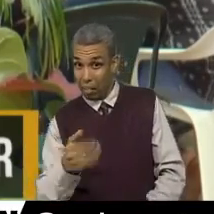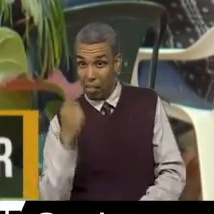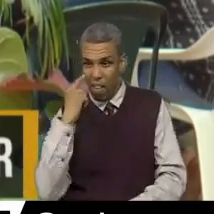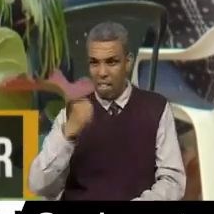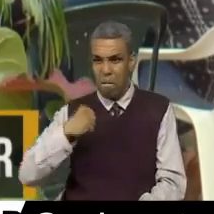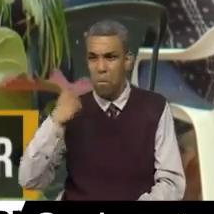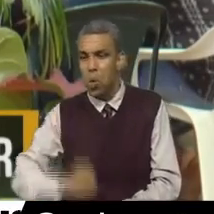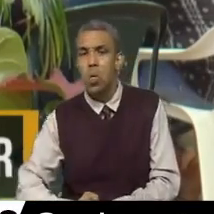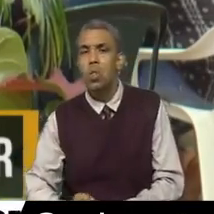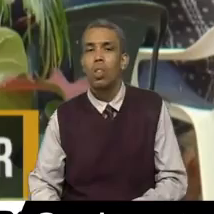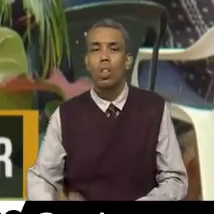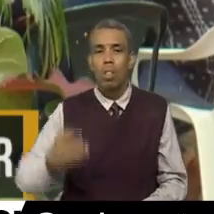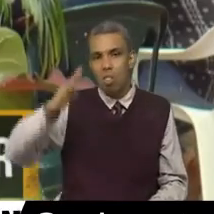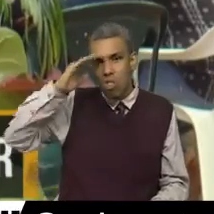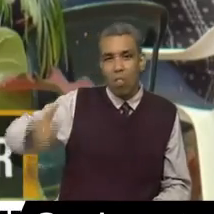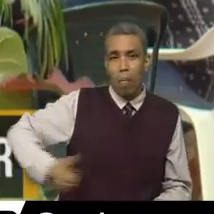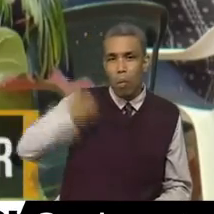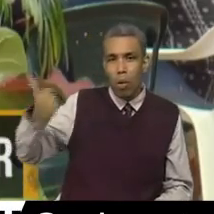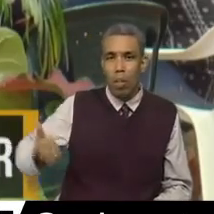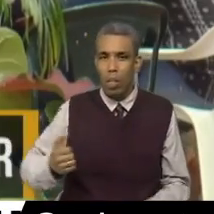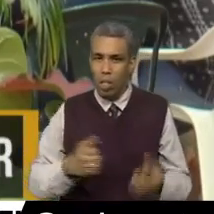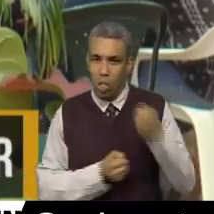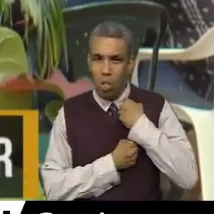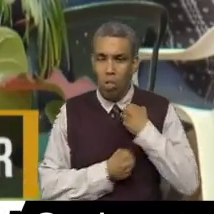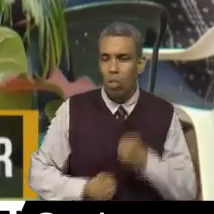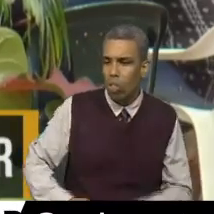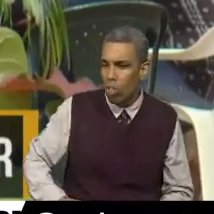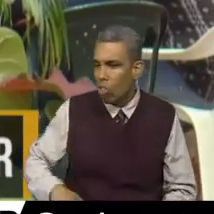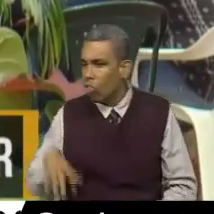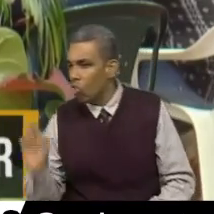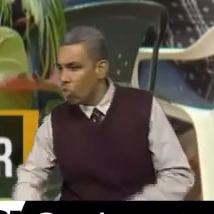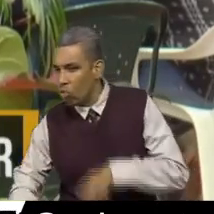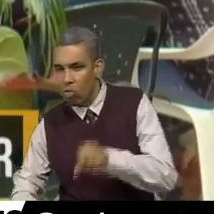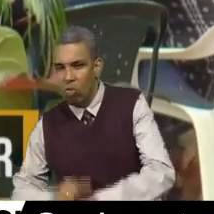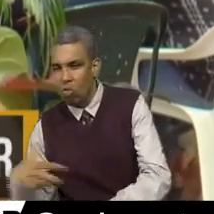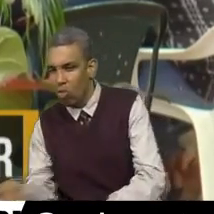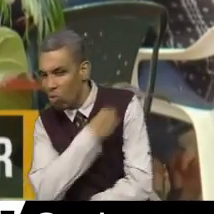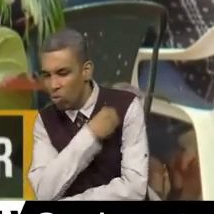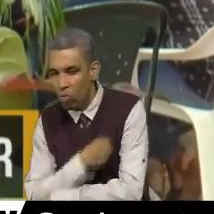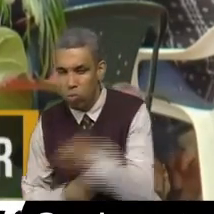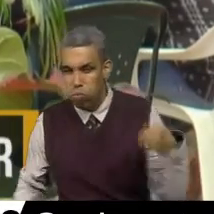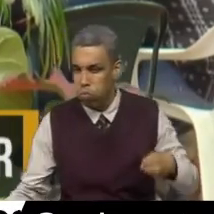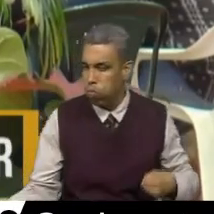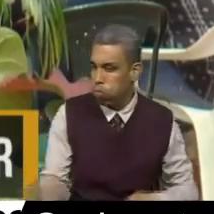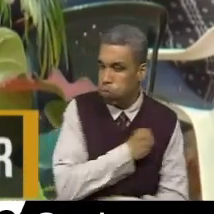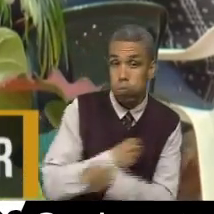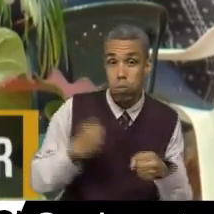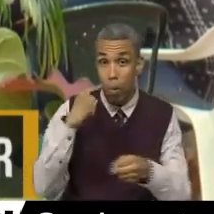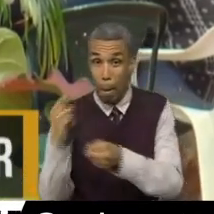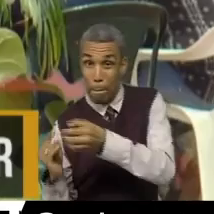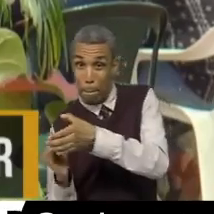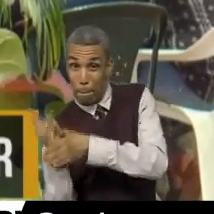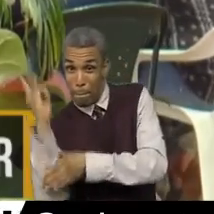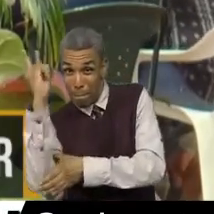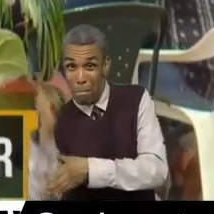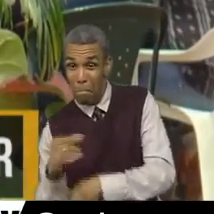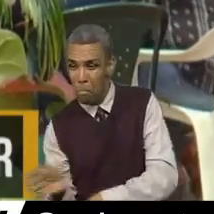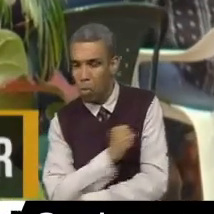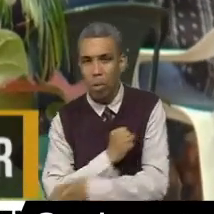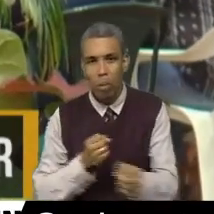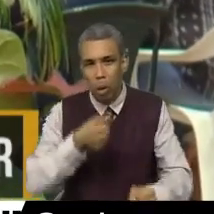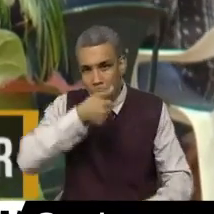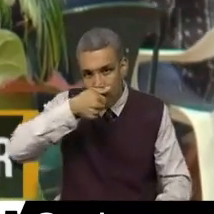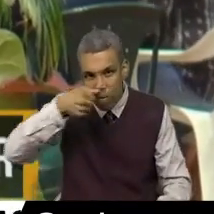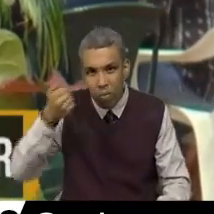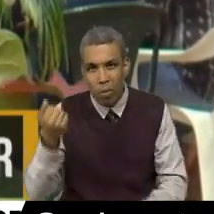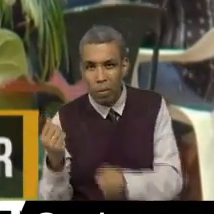forzada. Ellos también aseguran dentro de las denuncias que se conocieron que inclusive han utilizado la fuerza y que temen que les pueda ocurrir